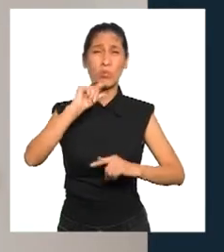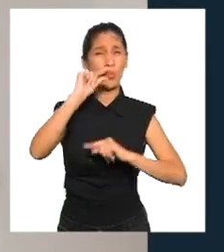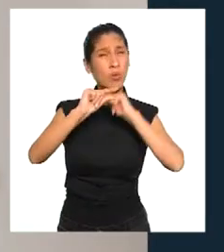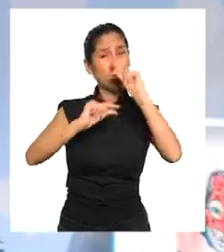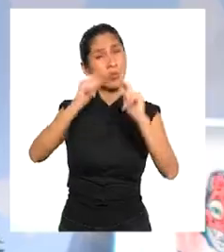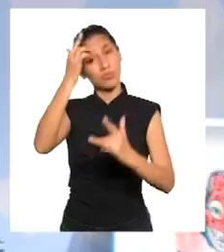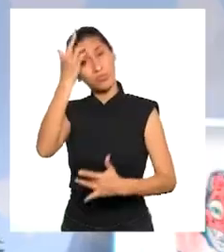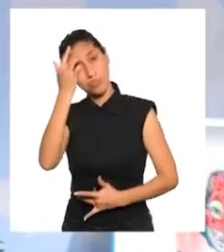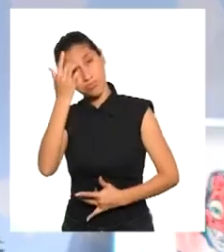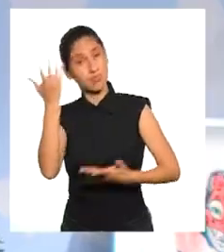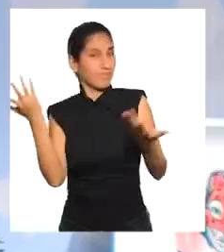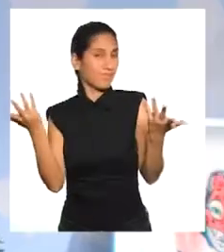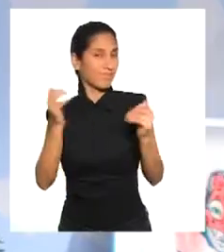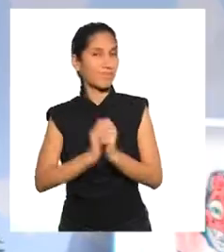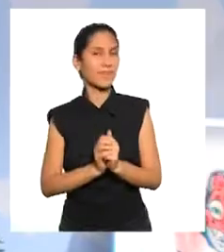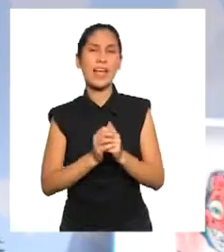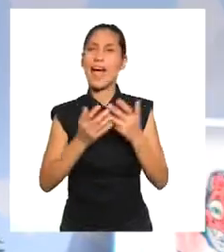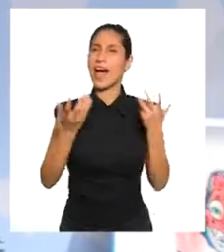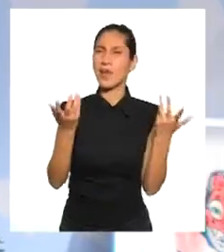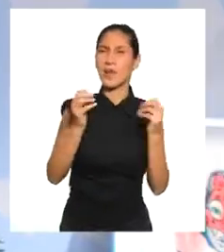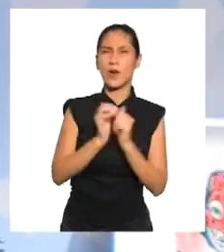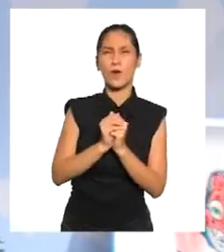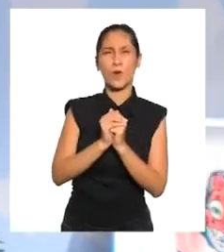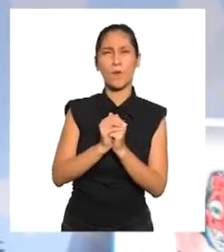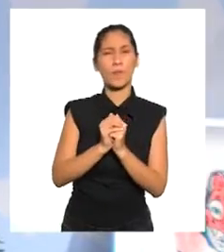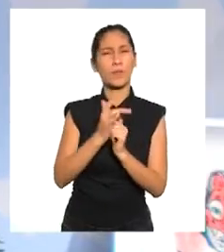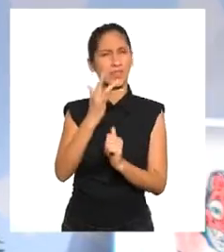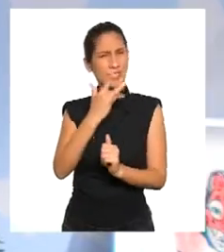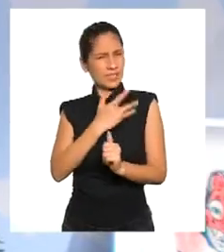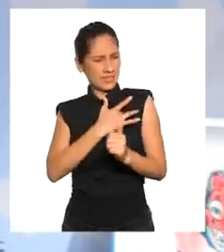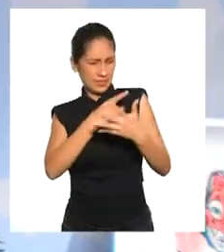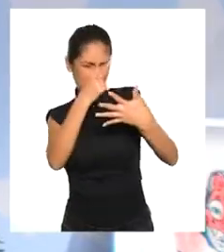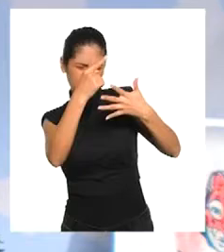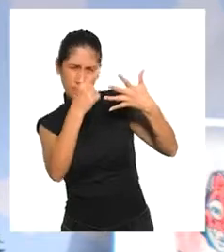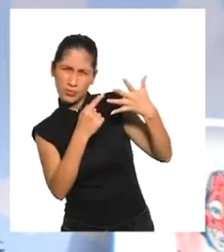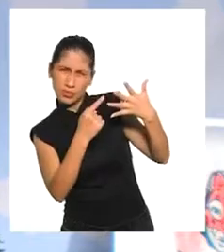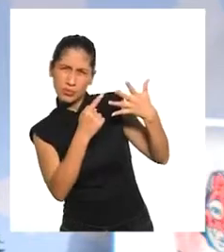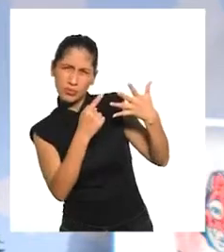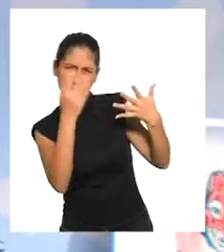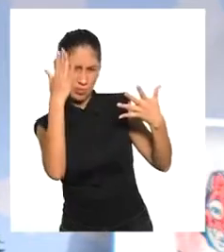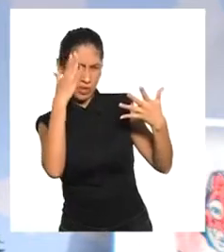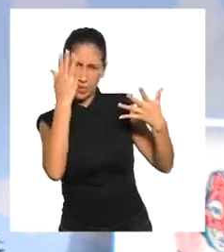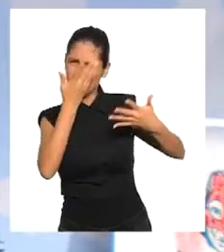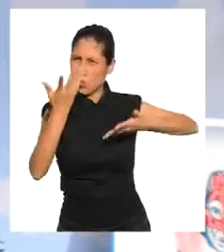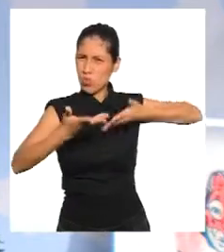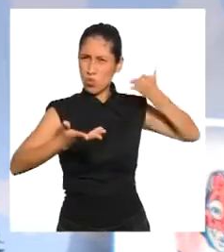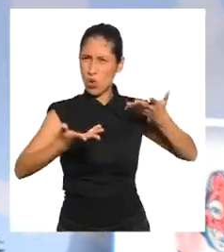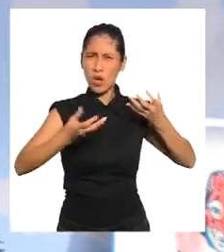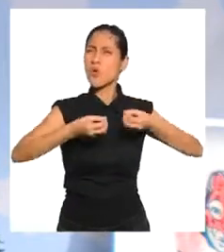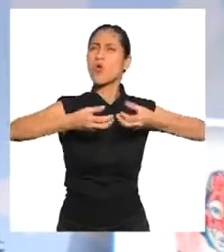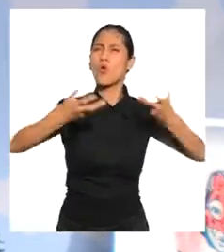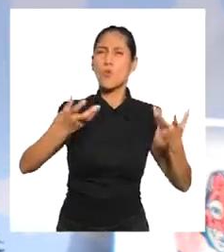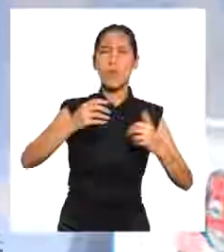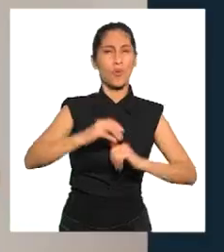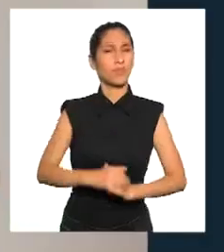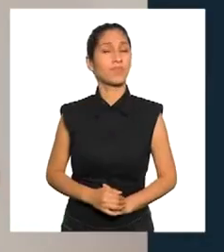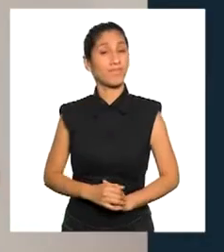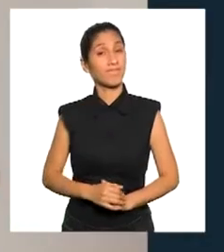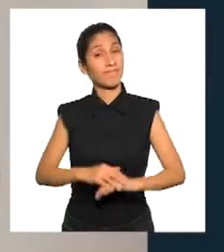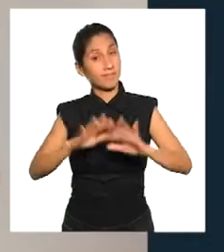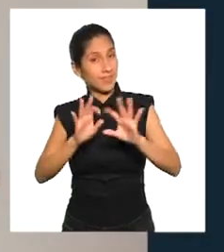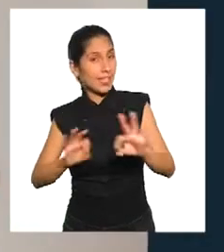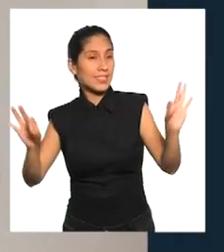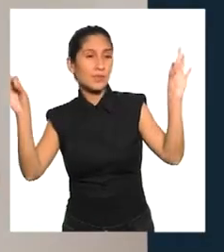enfermarse. ¿Cómo podemos reconocer la emoción que sentimos frente a un hecho o circunstancia?